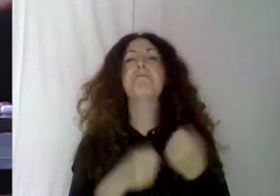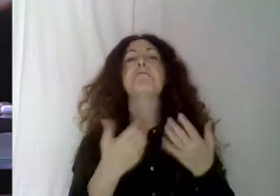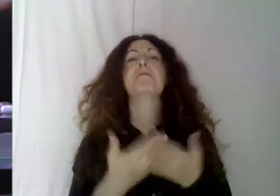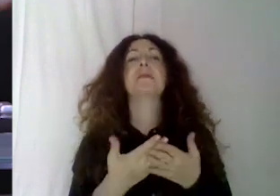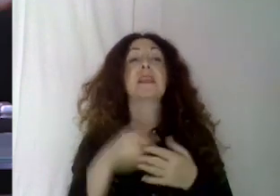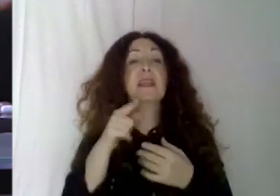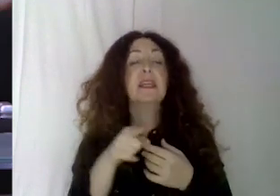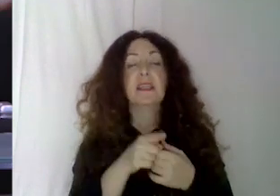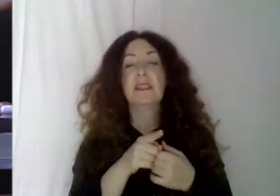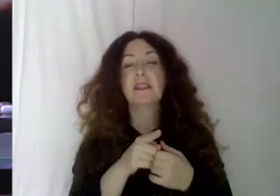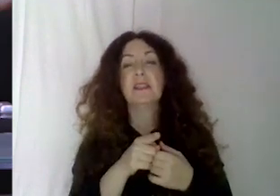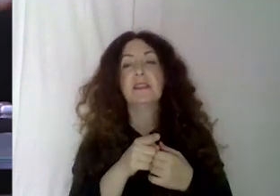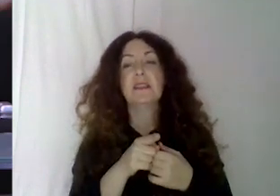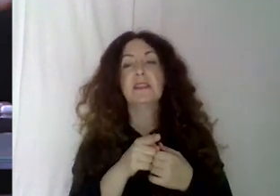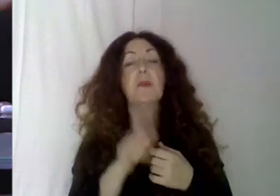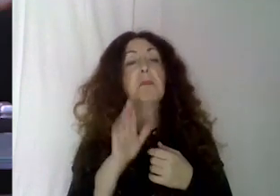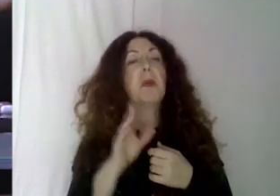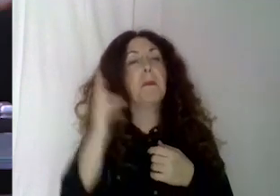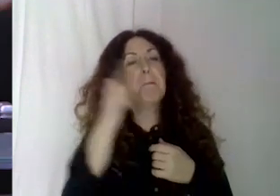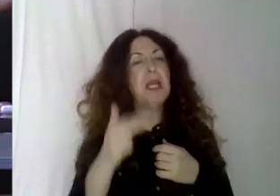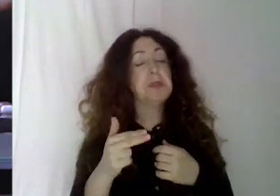con tu tos se me ha ido el...